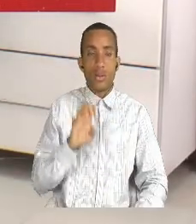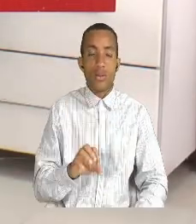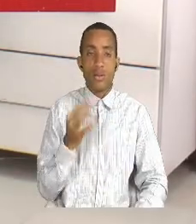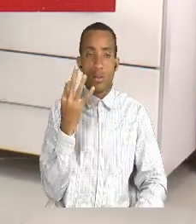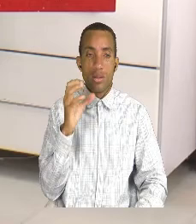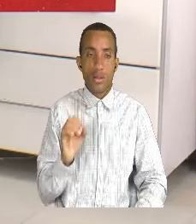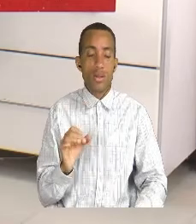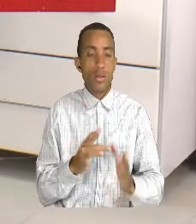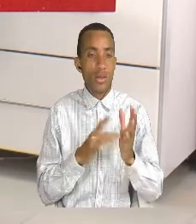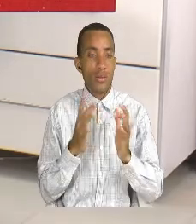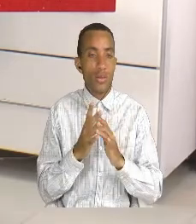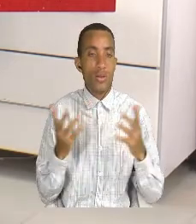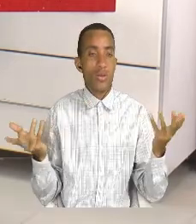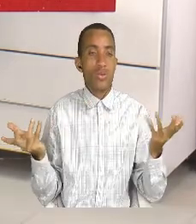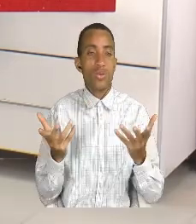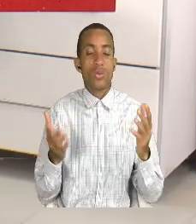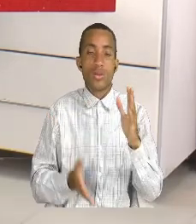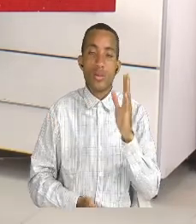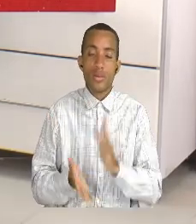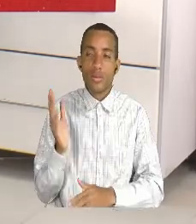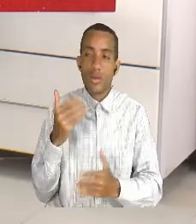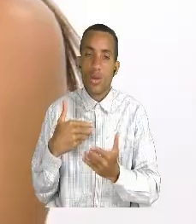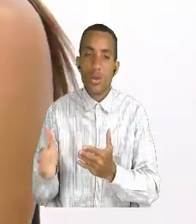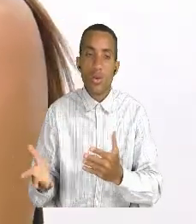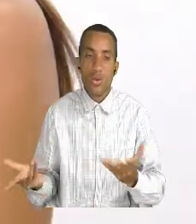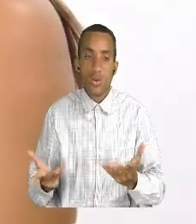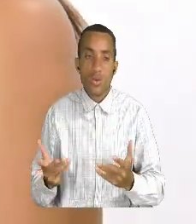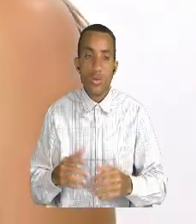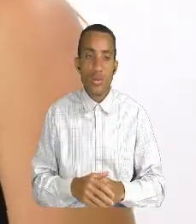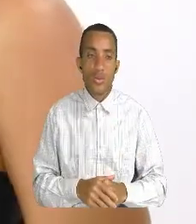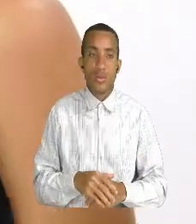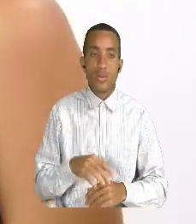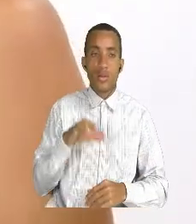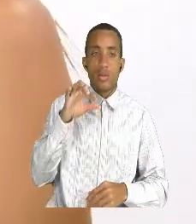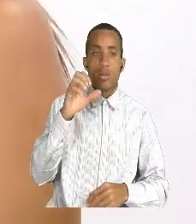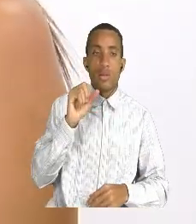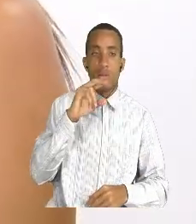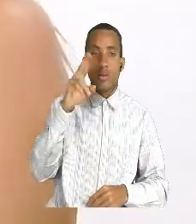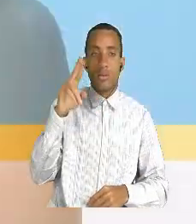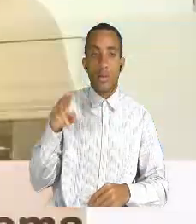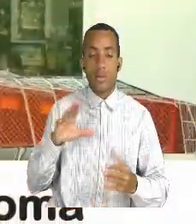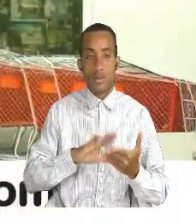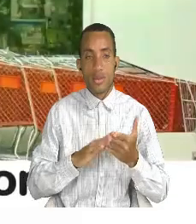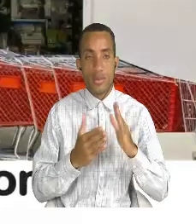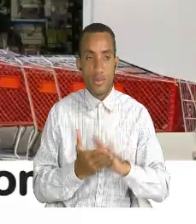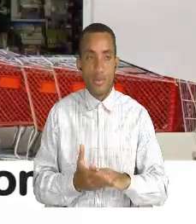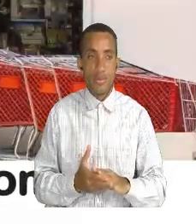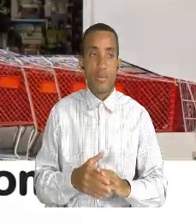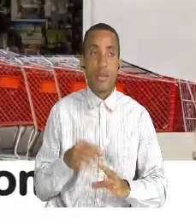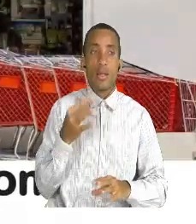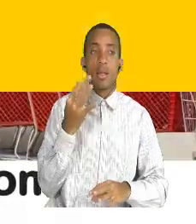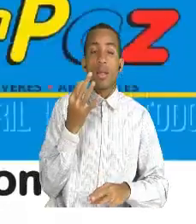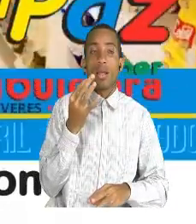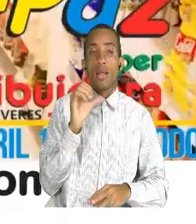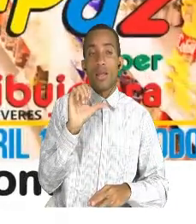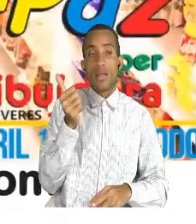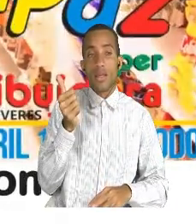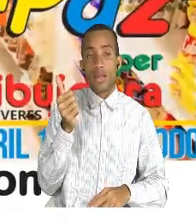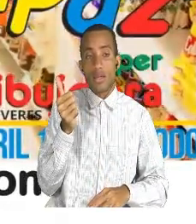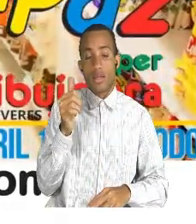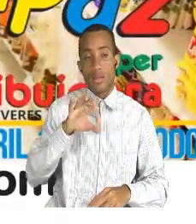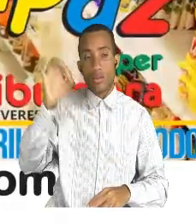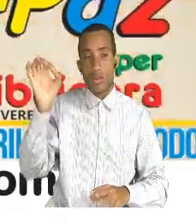vayas precisamente a comprar tus productos en Distribuidora La Paz, porque se encuentran con el 10% de descuento precisamente el 29